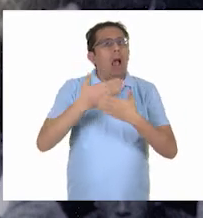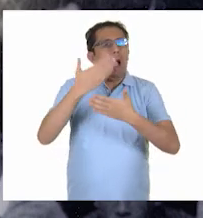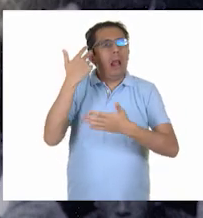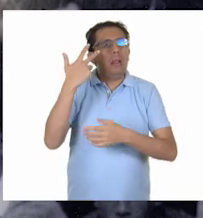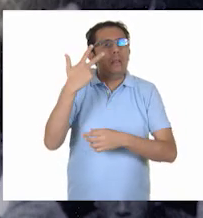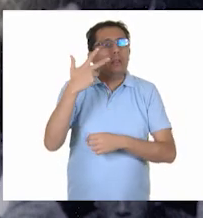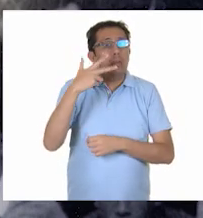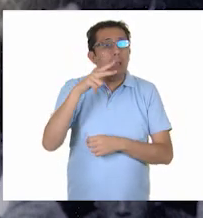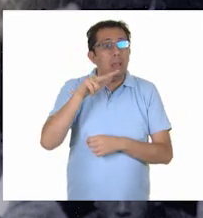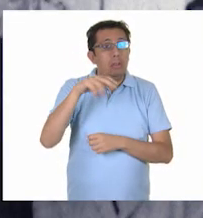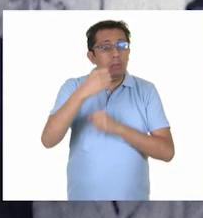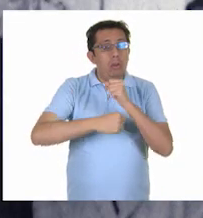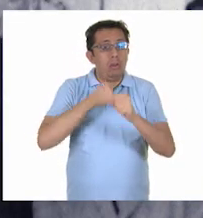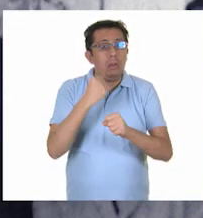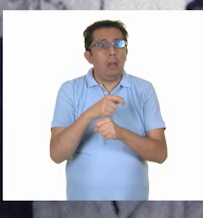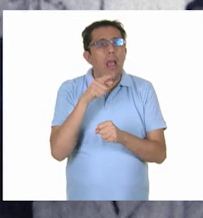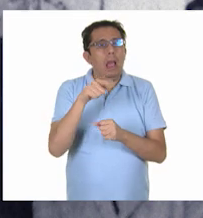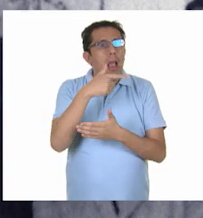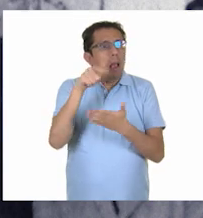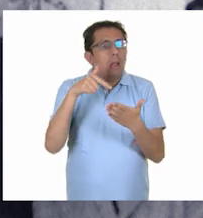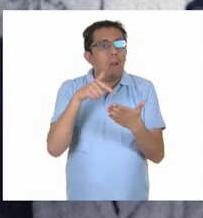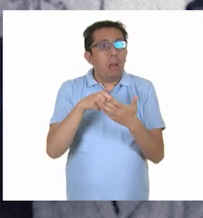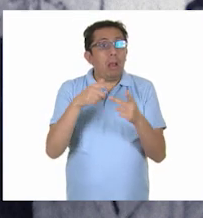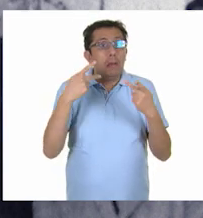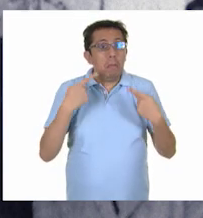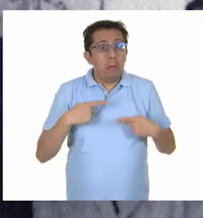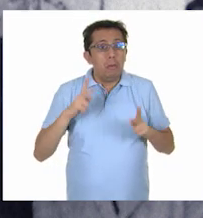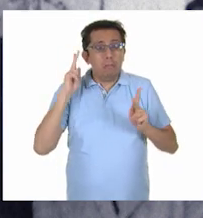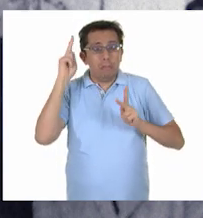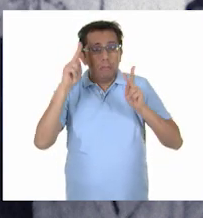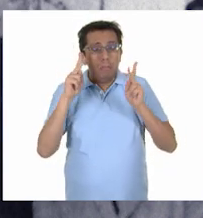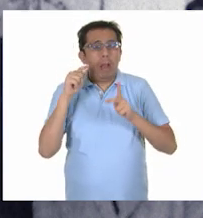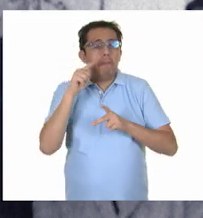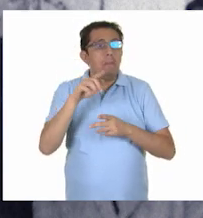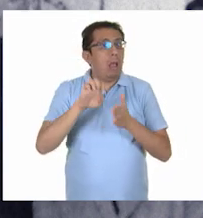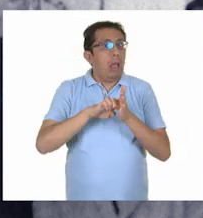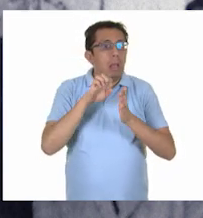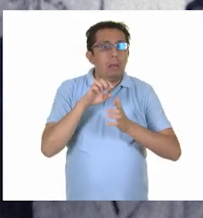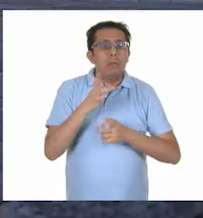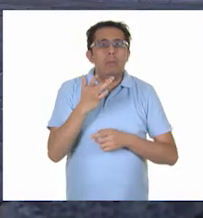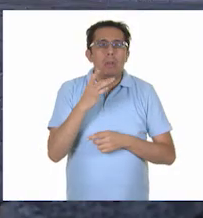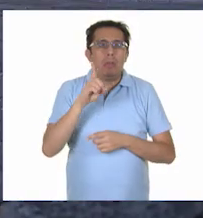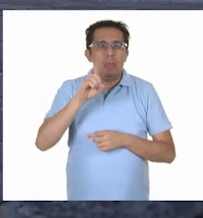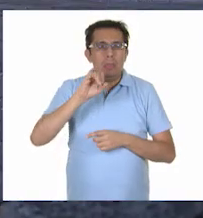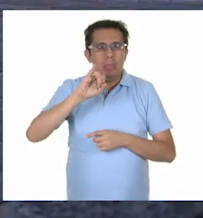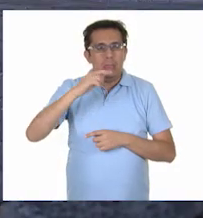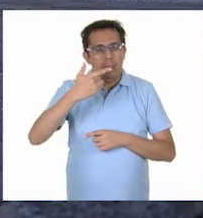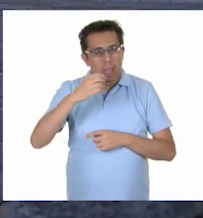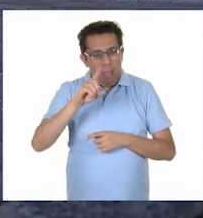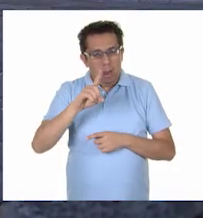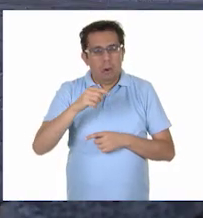años. El barrio recibió visitas de creadores como Diego Rivera y Frida Kahlo.